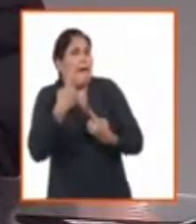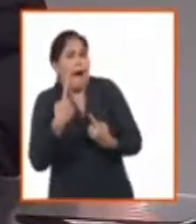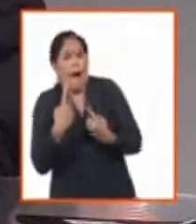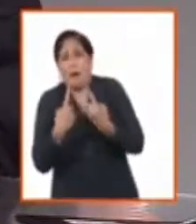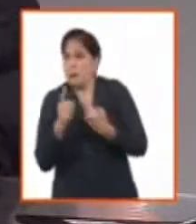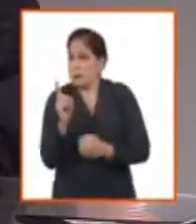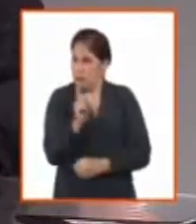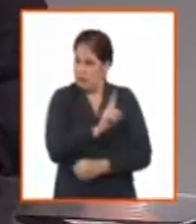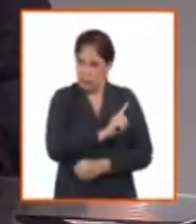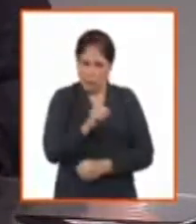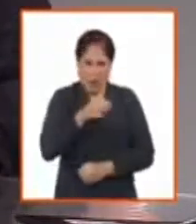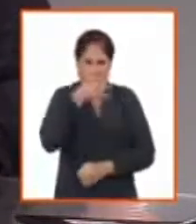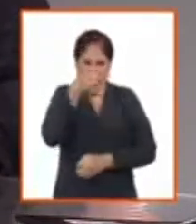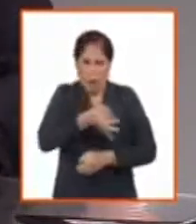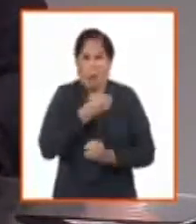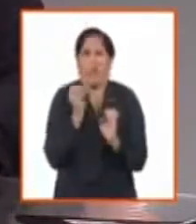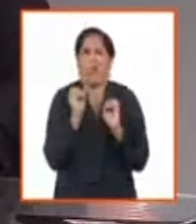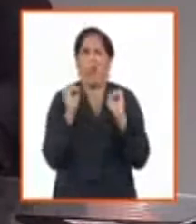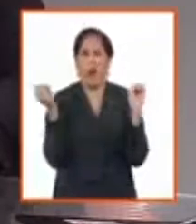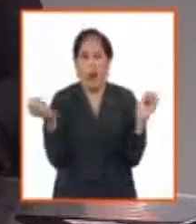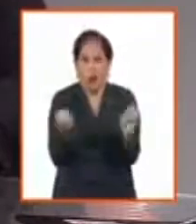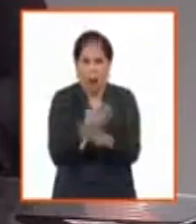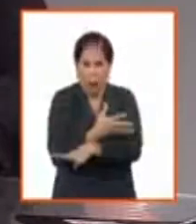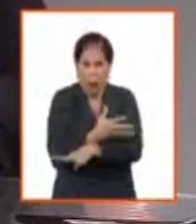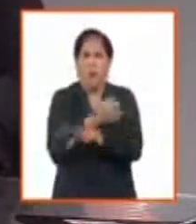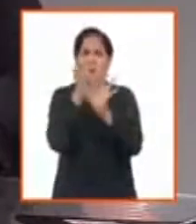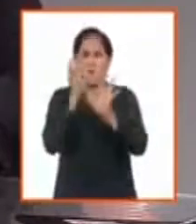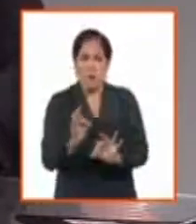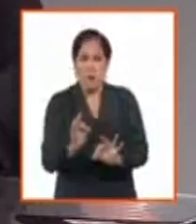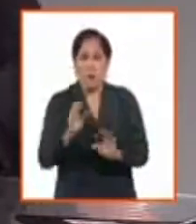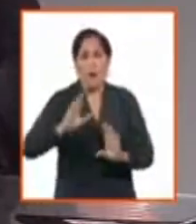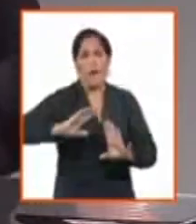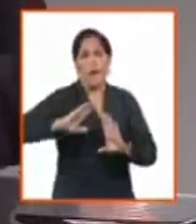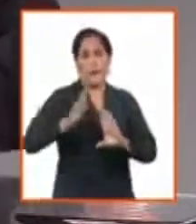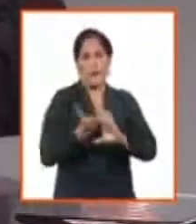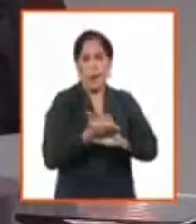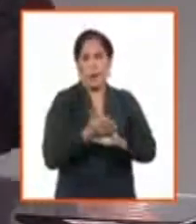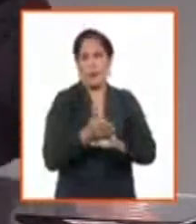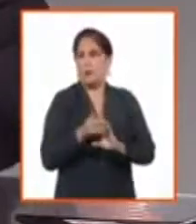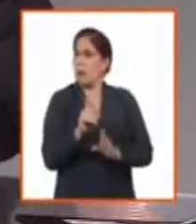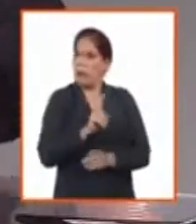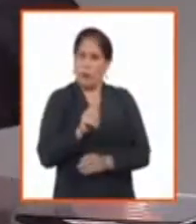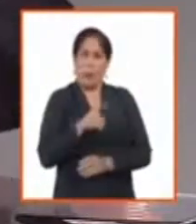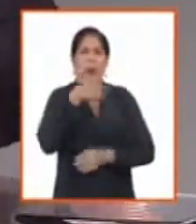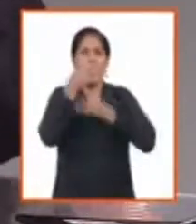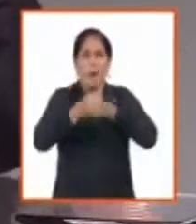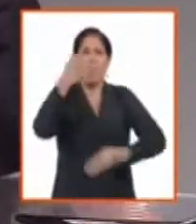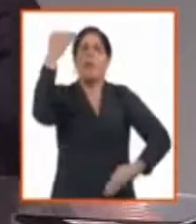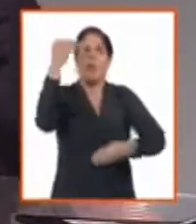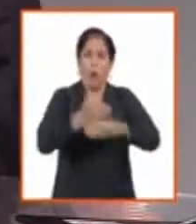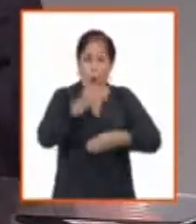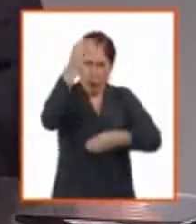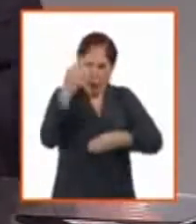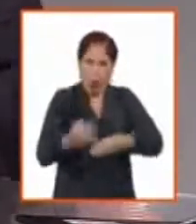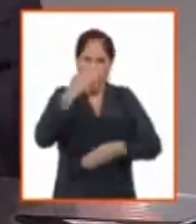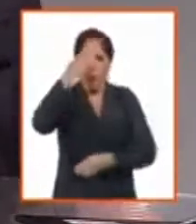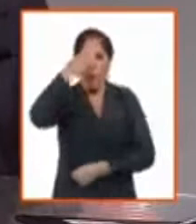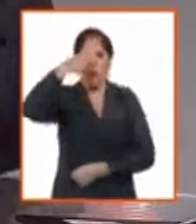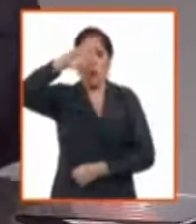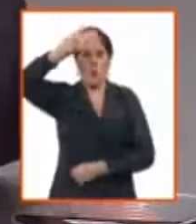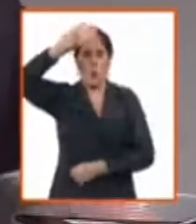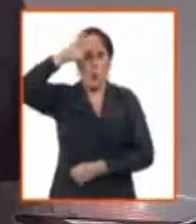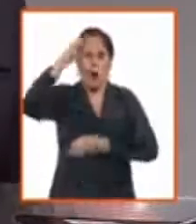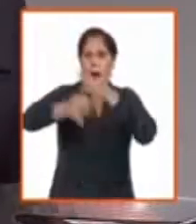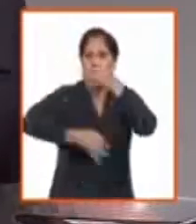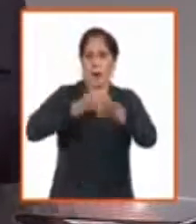ni se habló de rechazo a sanciones unilaterales no nos habló del bloqueo y se habló de cuba y se habló